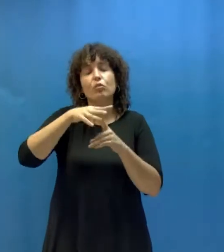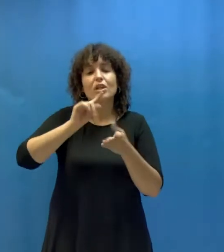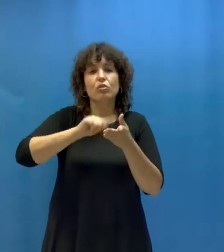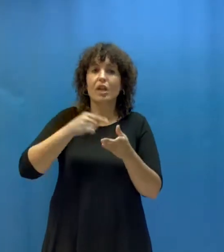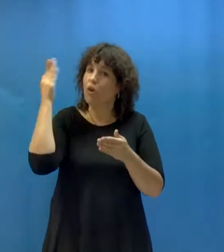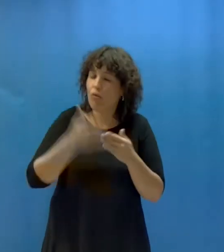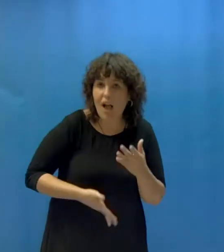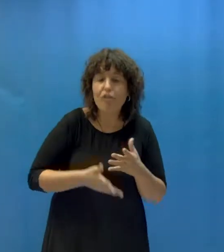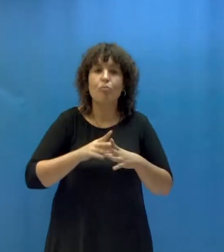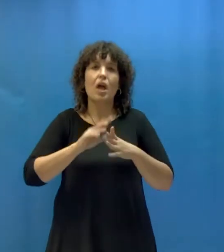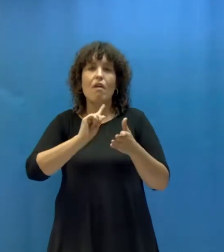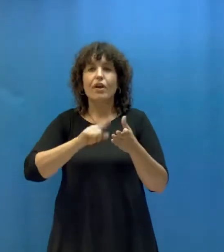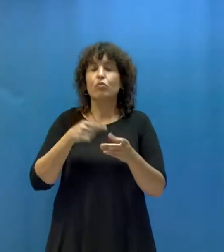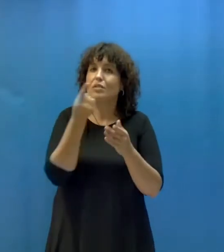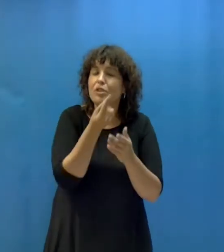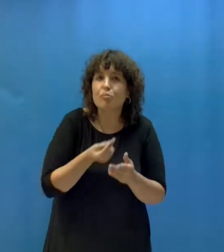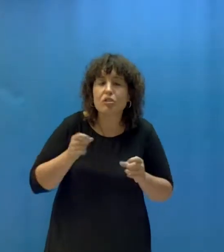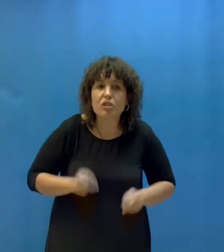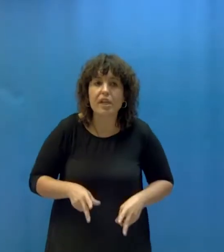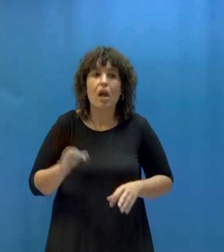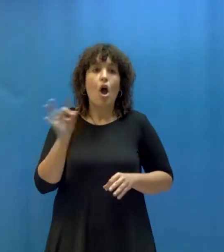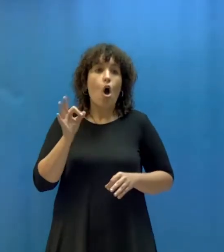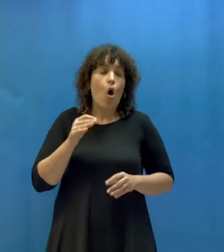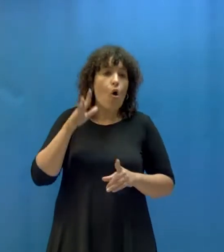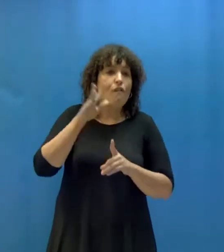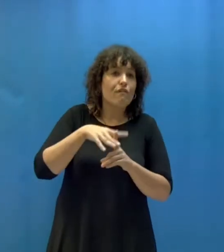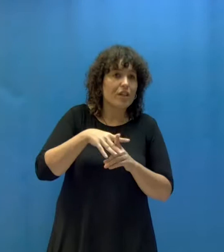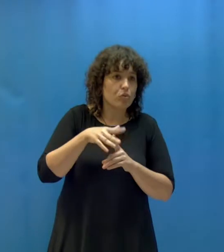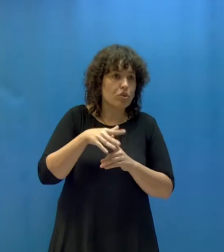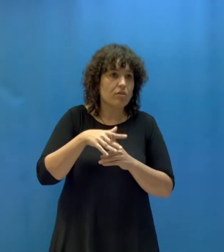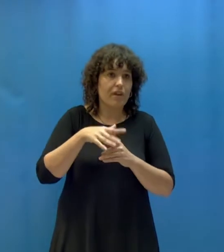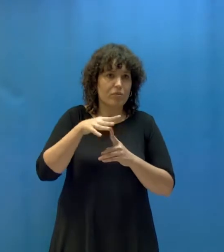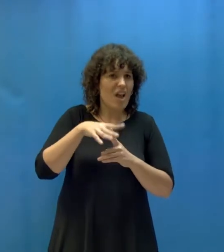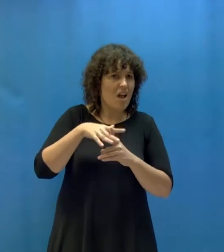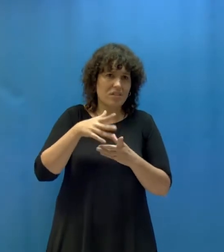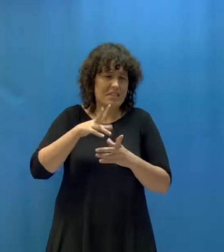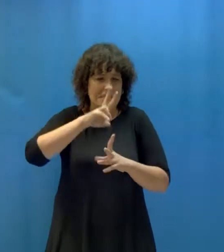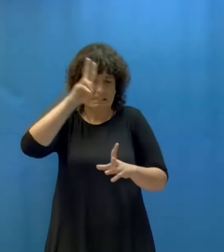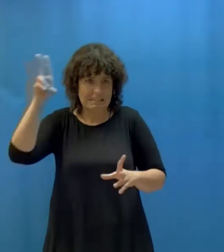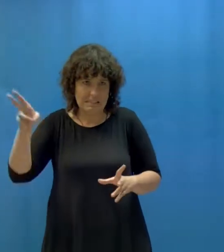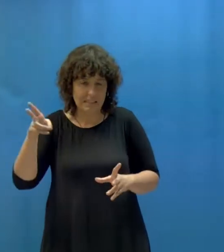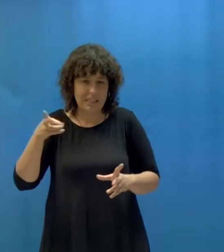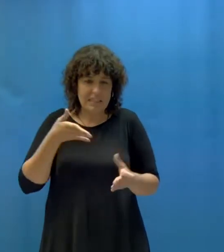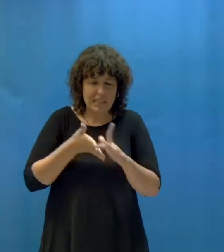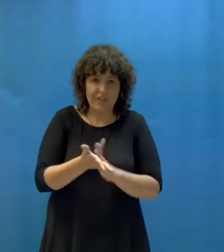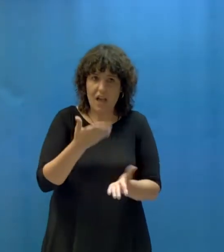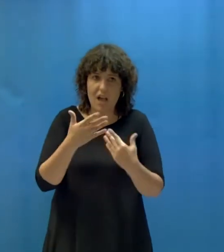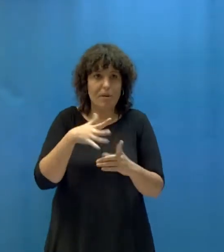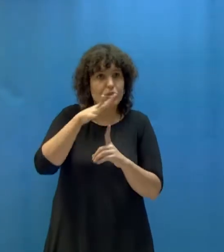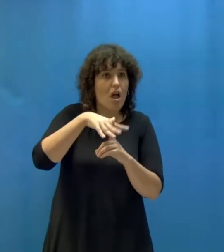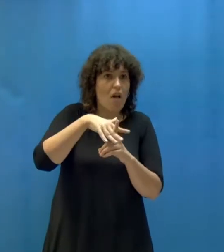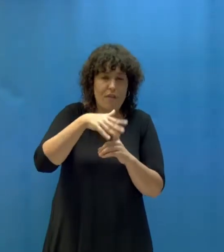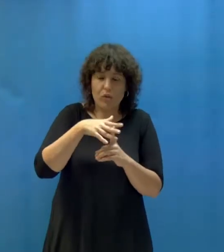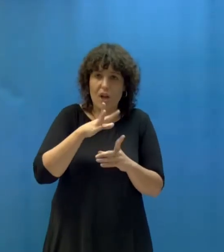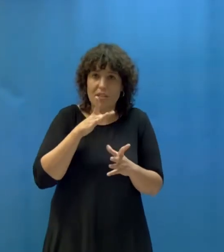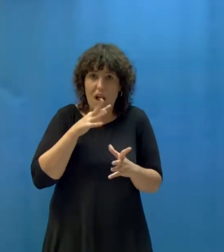sin haber sido presupuestadas y contratos agotados, pero agotados ya en el mes de abril. Es decir, no estamos hablando de facturas de contratos que se han agotado ahora,